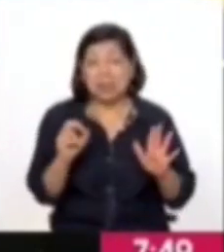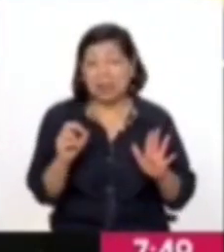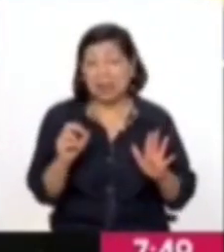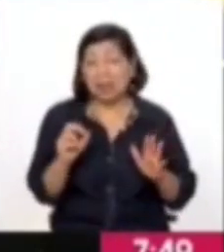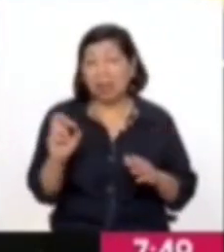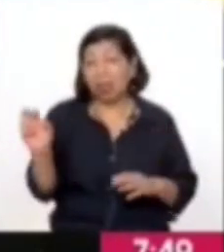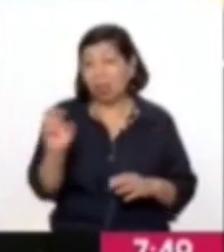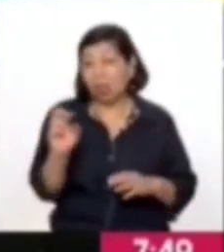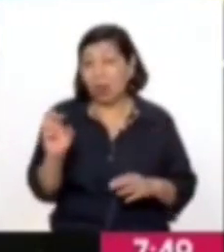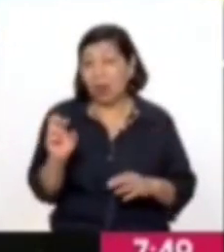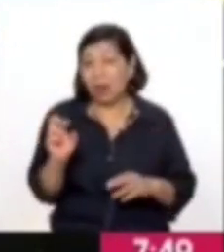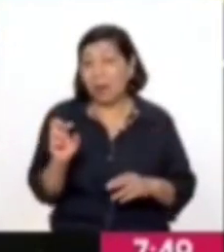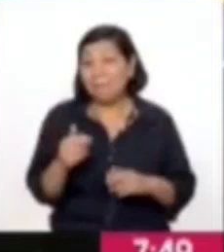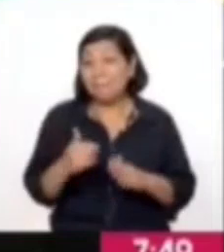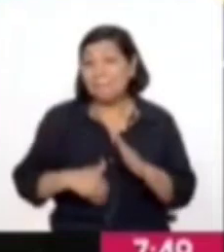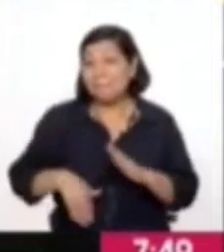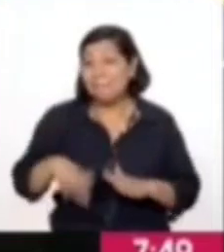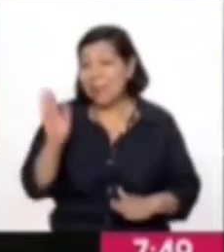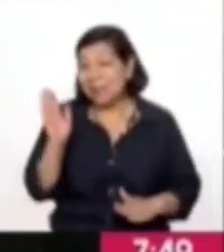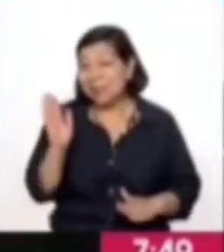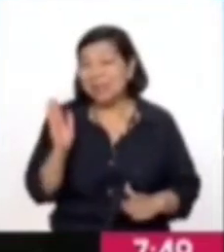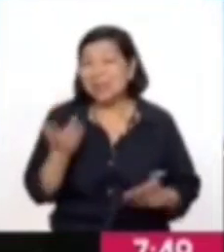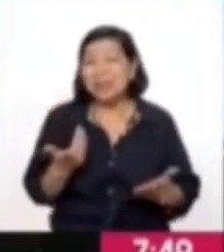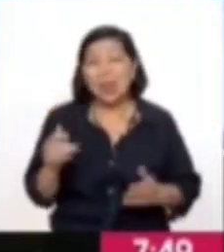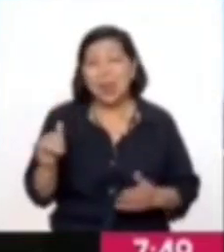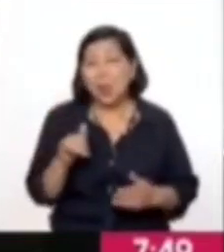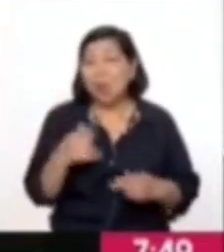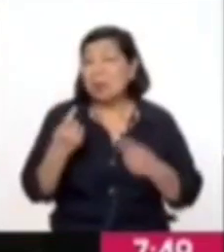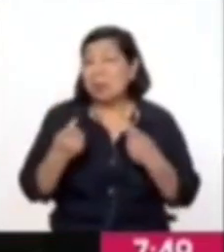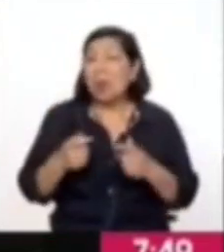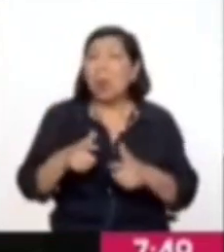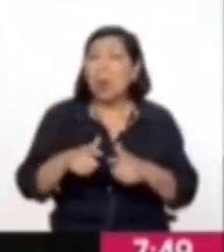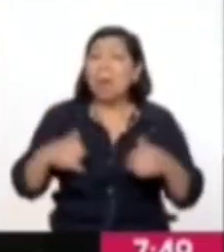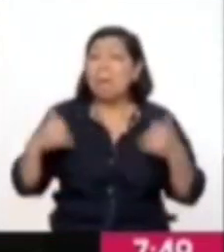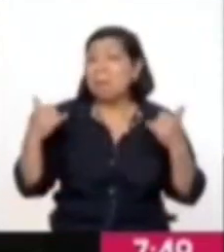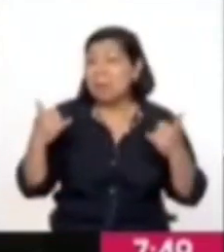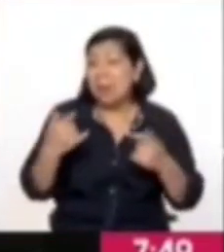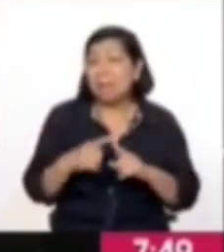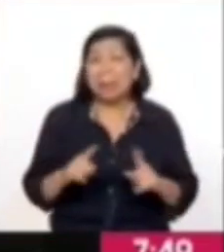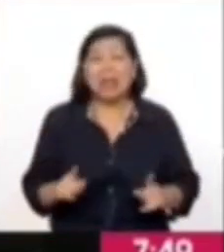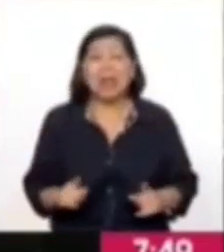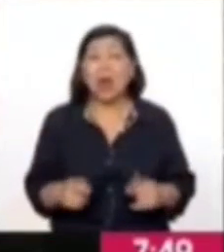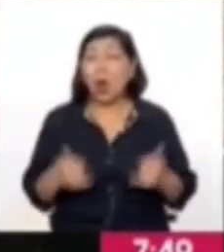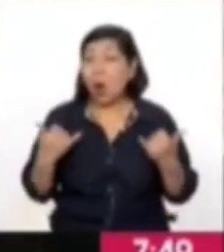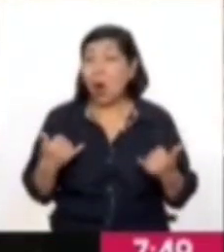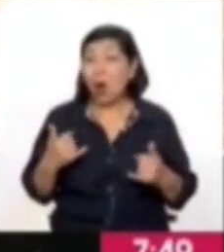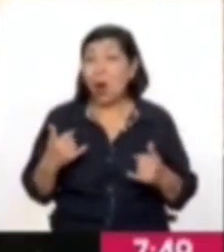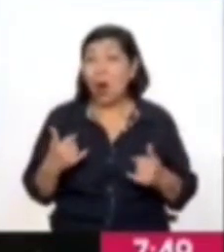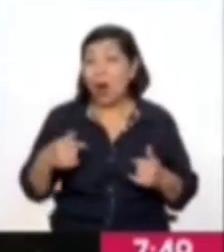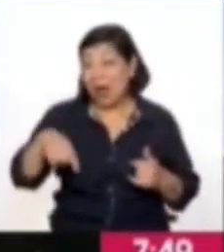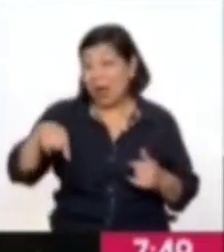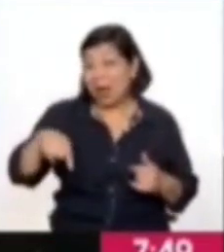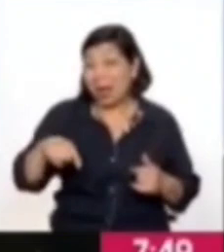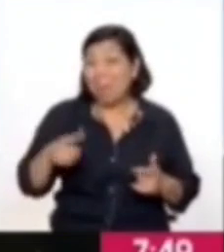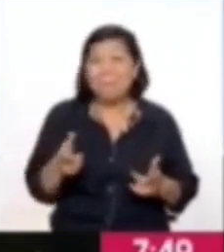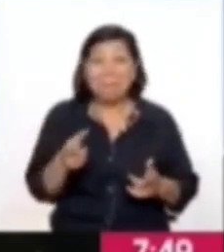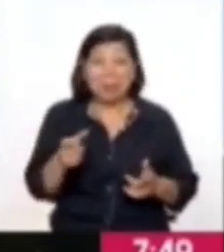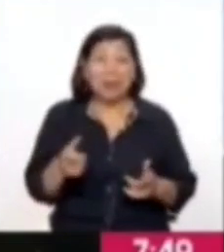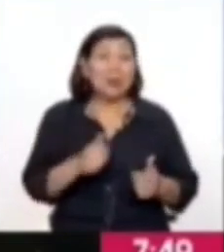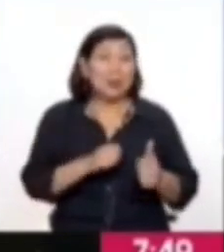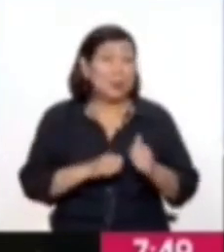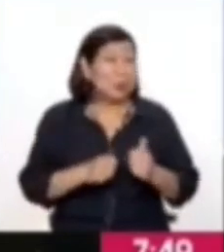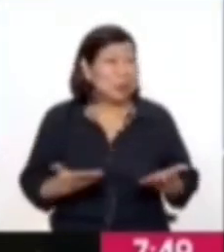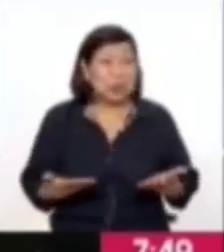$70 más o menos, pero digamos que ese turismo básico igual visita sitios y pasea, ¿no? Ahora, el turismo nacional también se ve